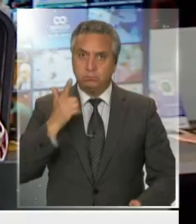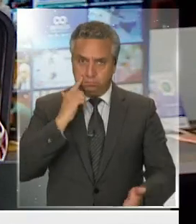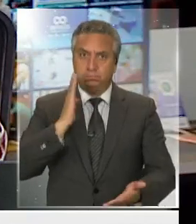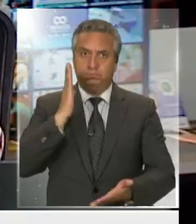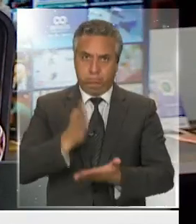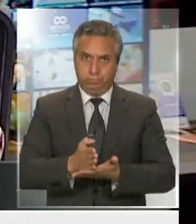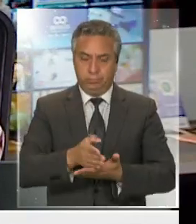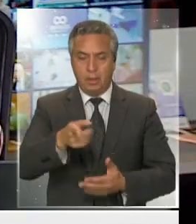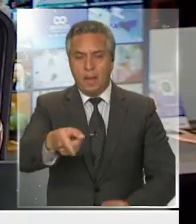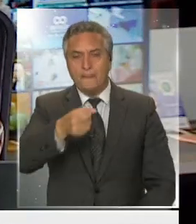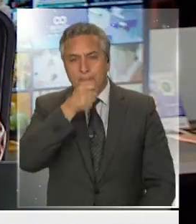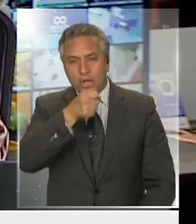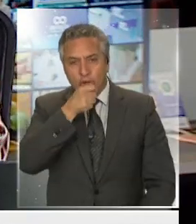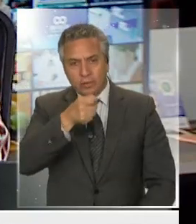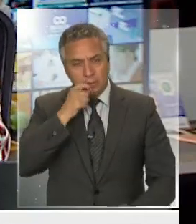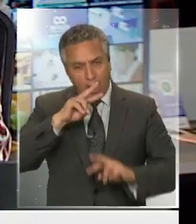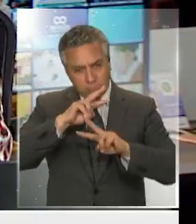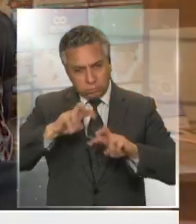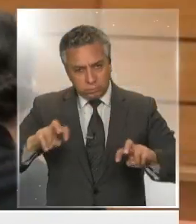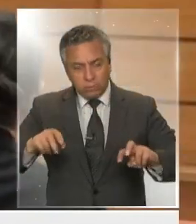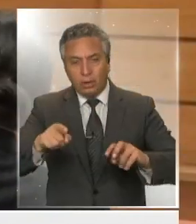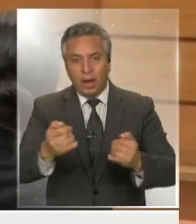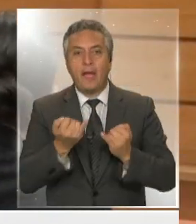periodista Rodrigo Ugarte nos preparó un informe.